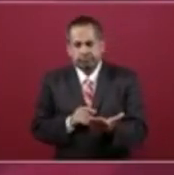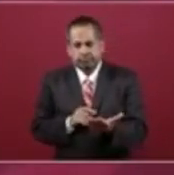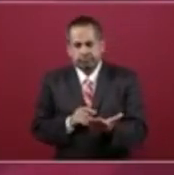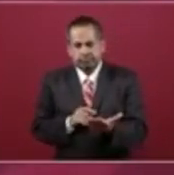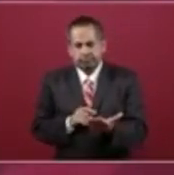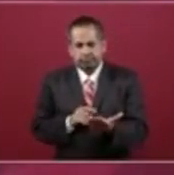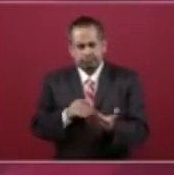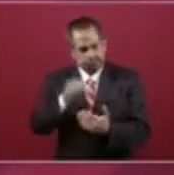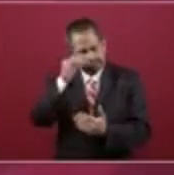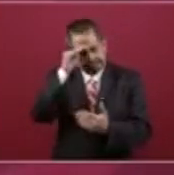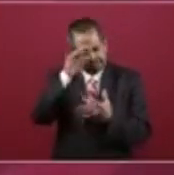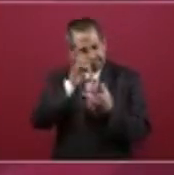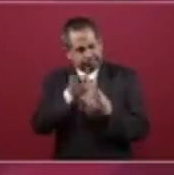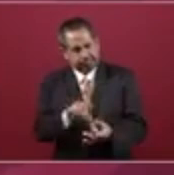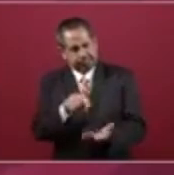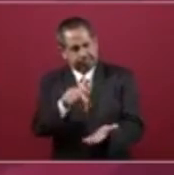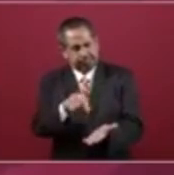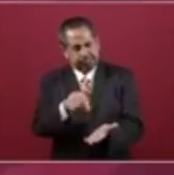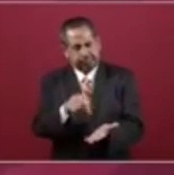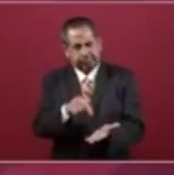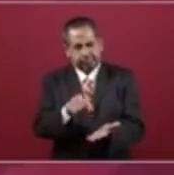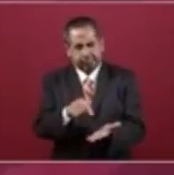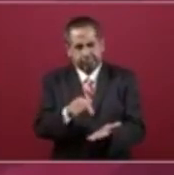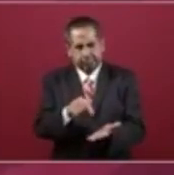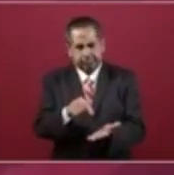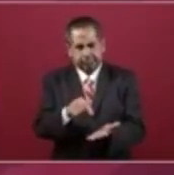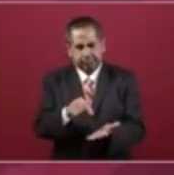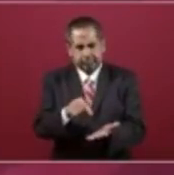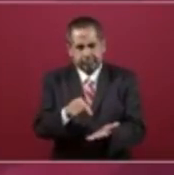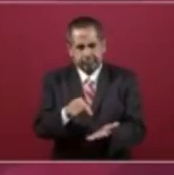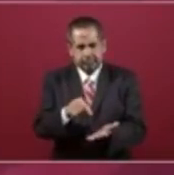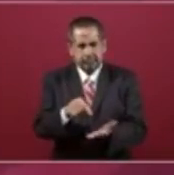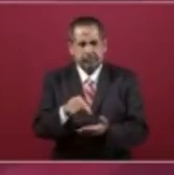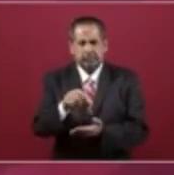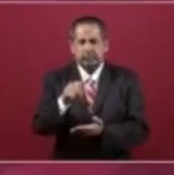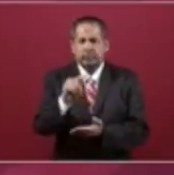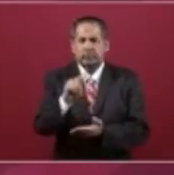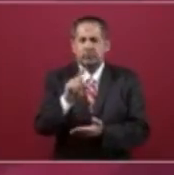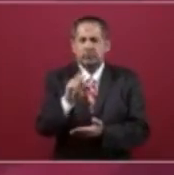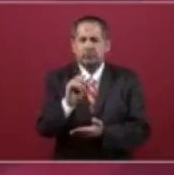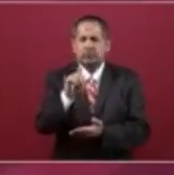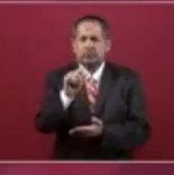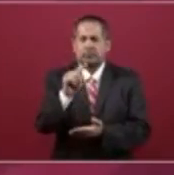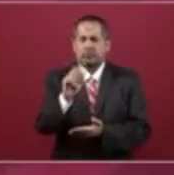del pensamiento de Tolstoy,